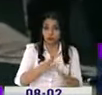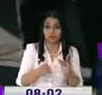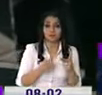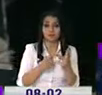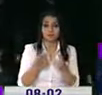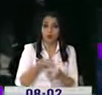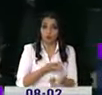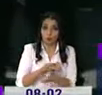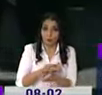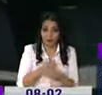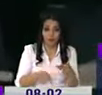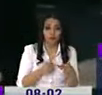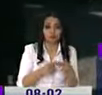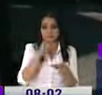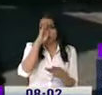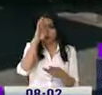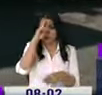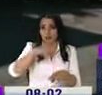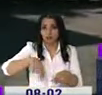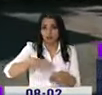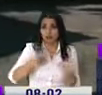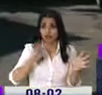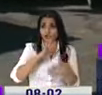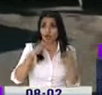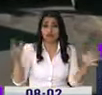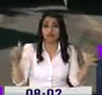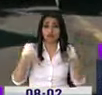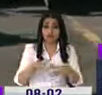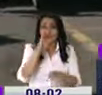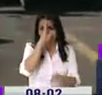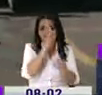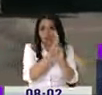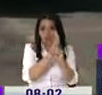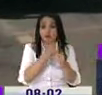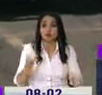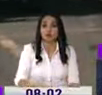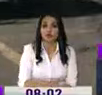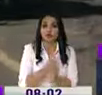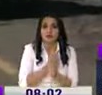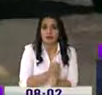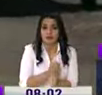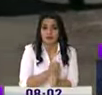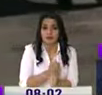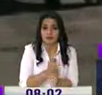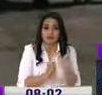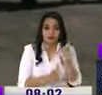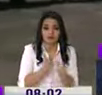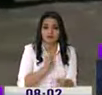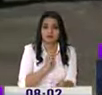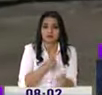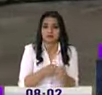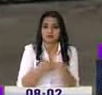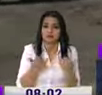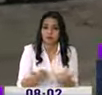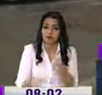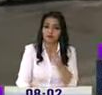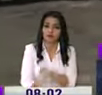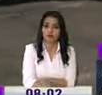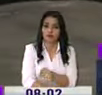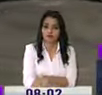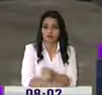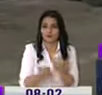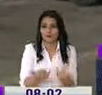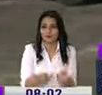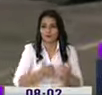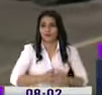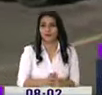bomberos, está Policía Nacional, todos ellos con el objetivo de garantizar la seguridad a todos los asistentes a este partidazo que se juega el día de hoy.